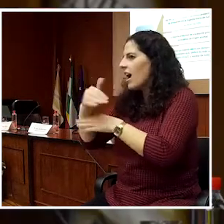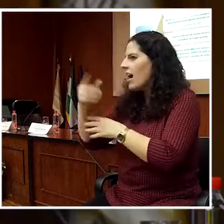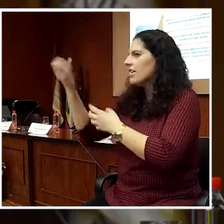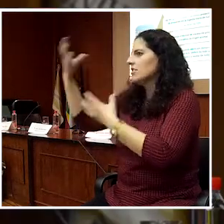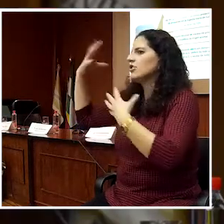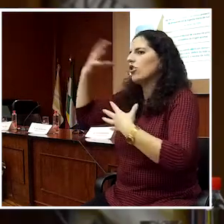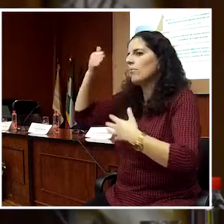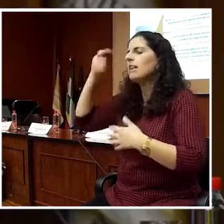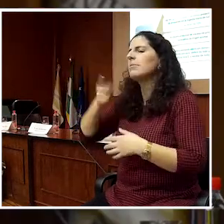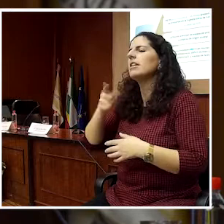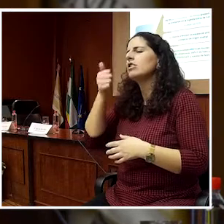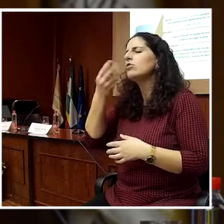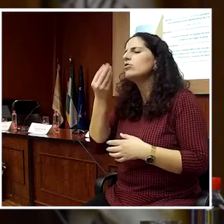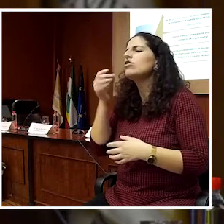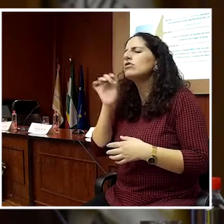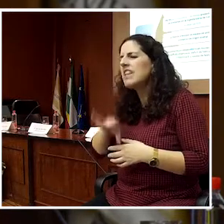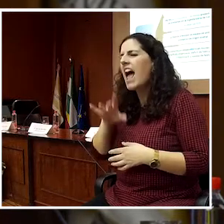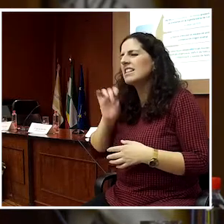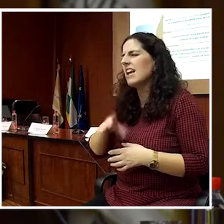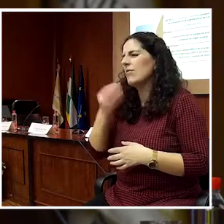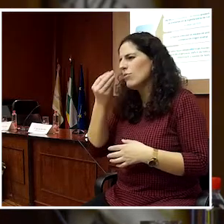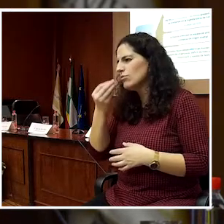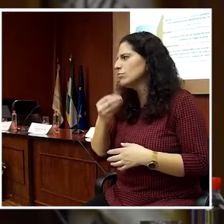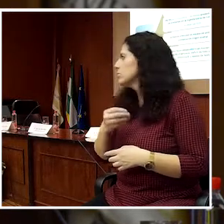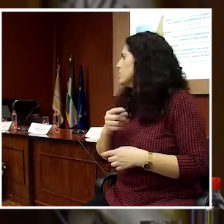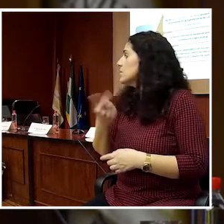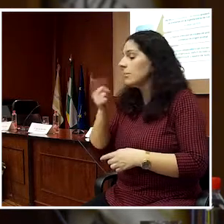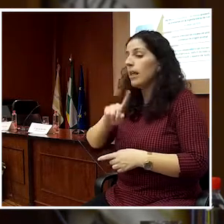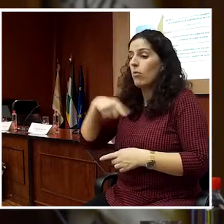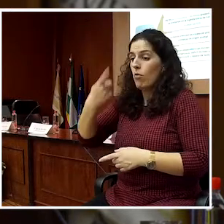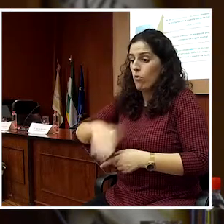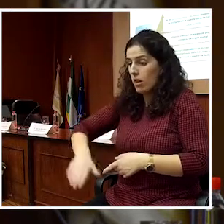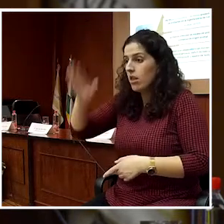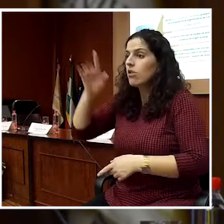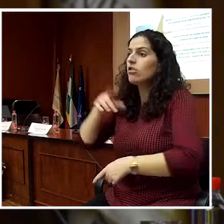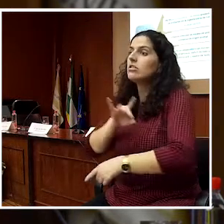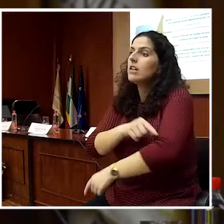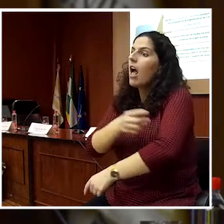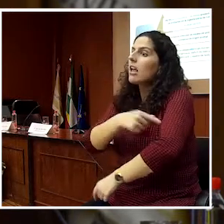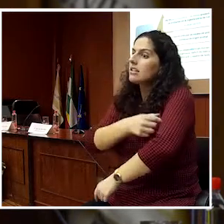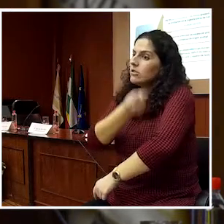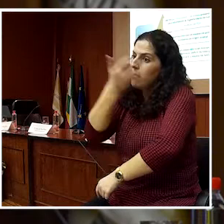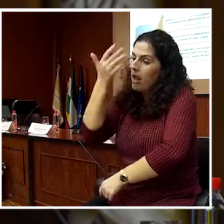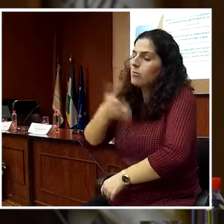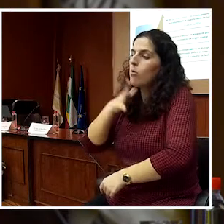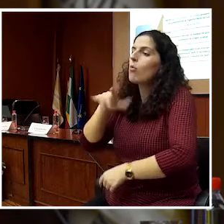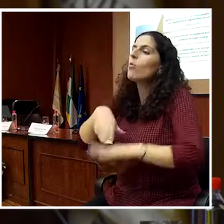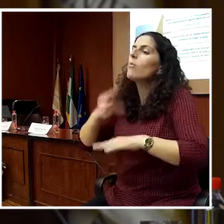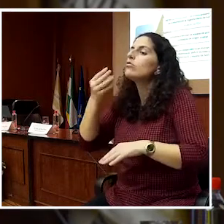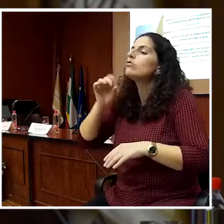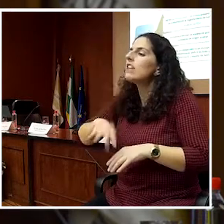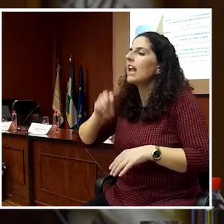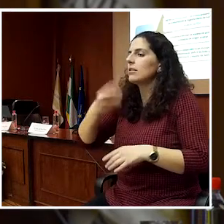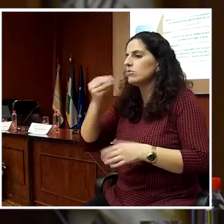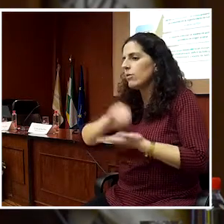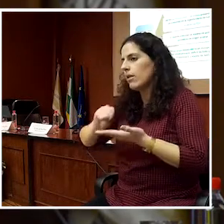sabemos que el sodio, que la sal, está relacionada con el aumento de la tensión arterial, y ya los niños desde muy pequeñitos están haciendo